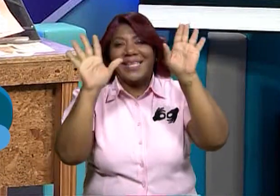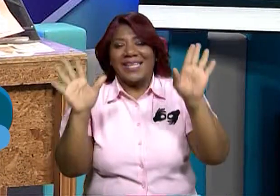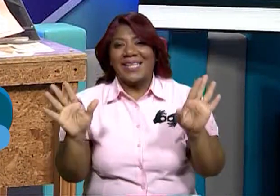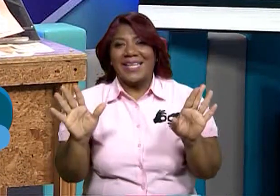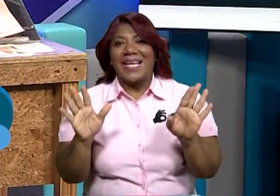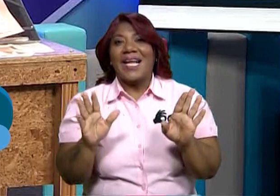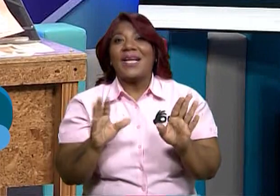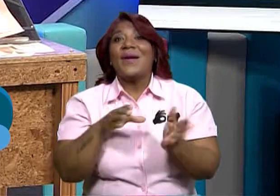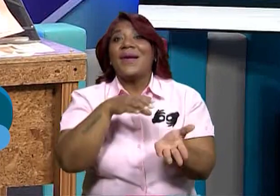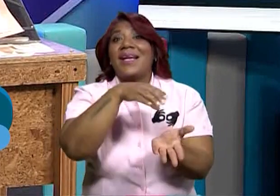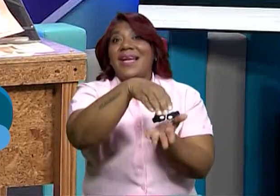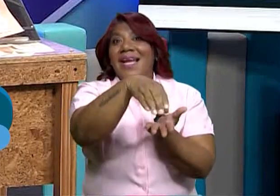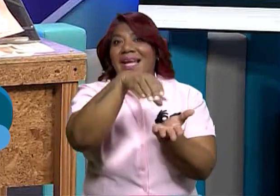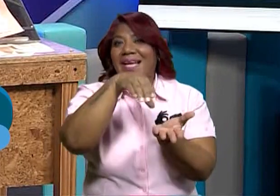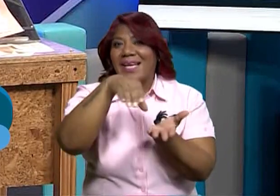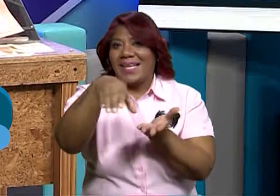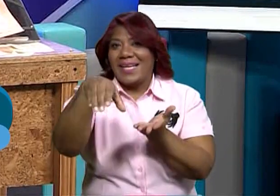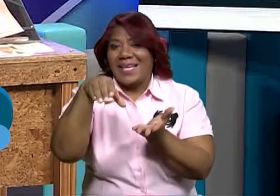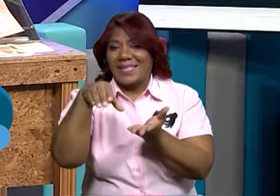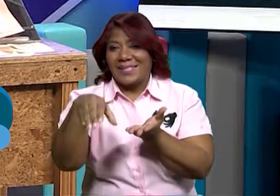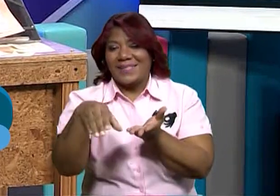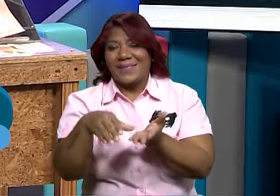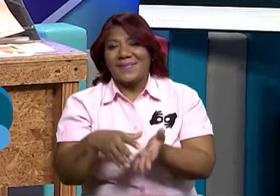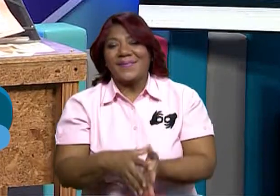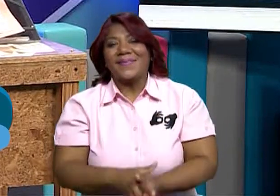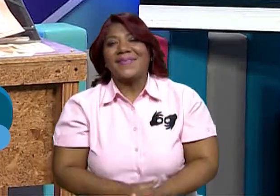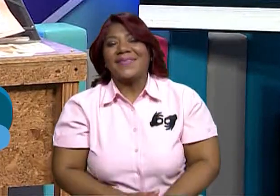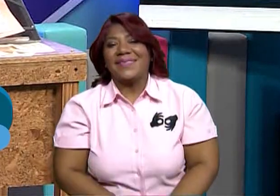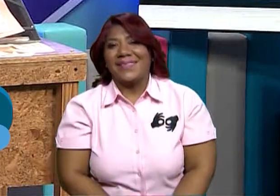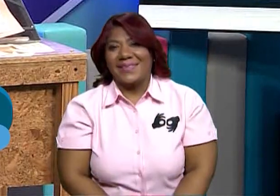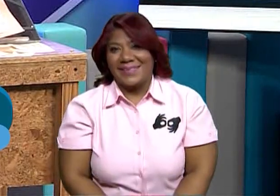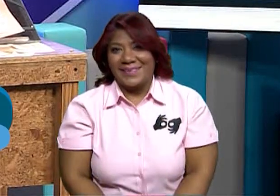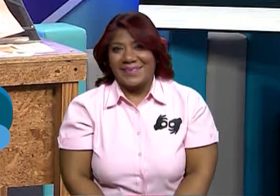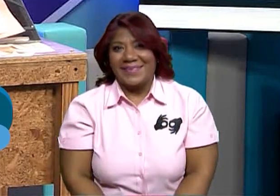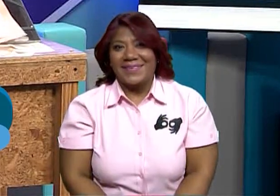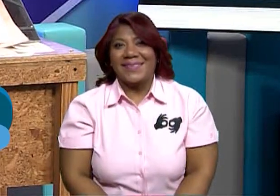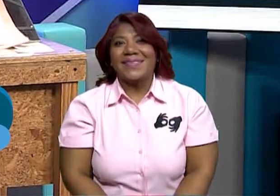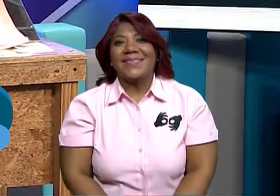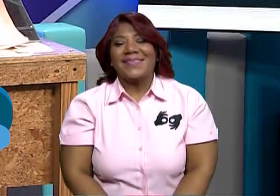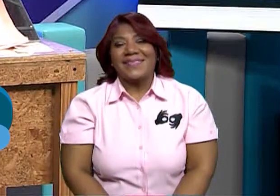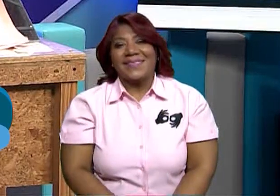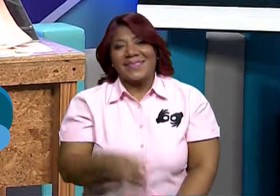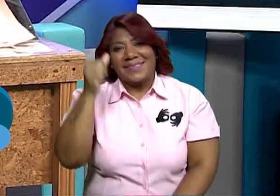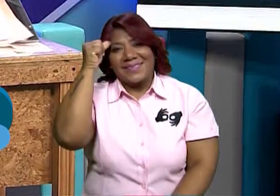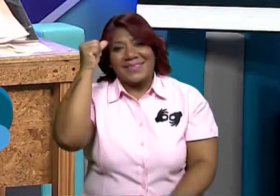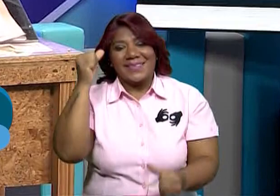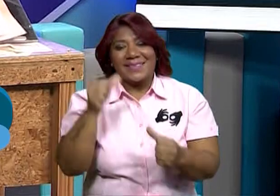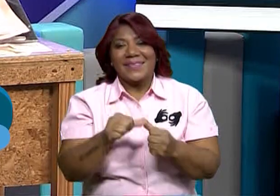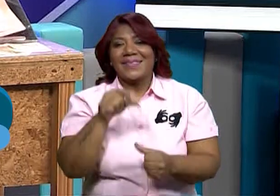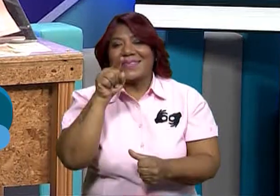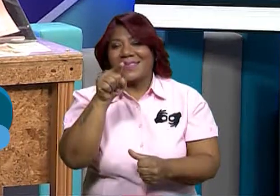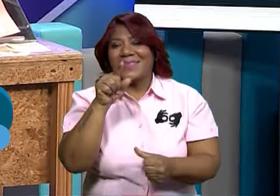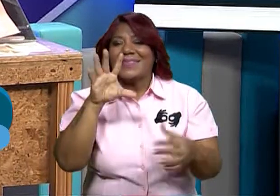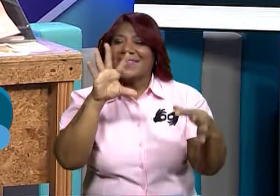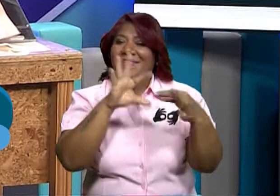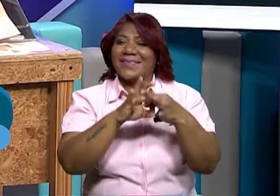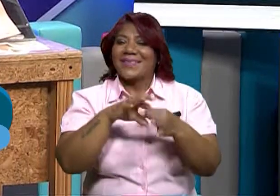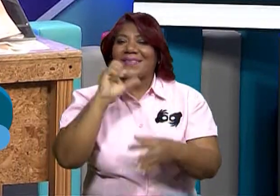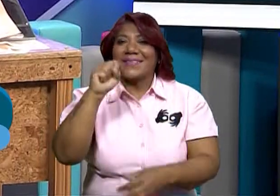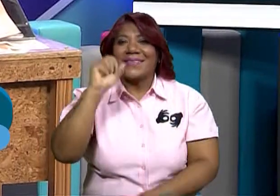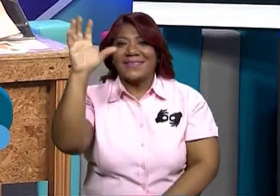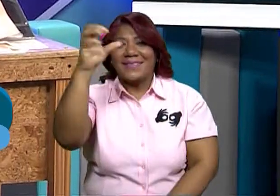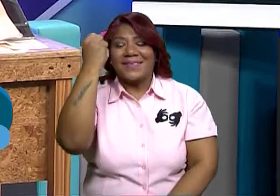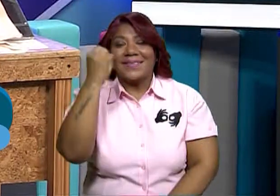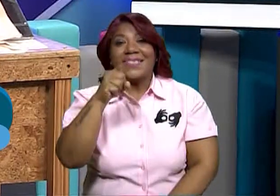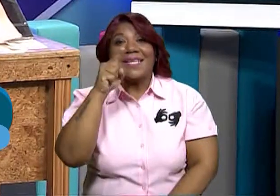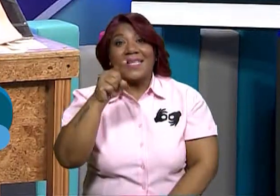y podemos ir trabajando lo que es la palabra aguda, grave y esdrújula. Recuerde, juntos podemos lograrlo, a